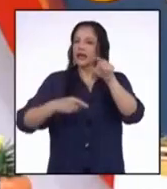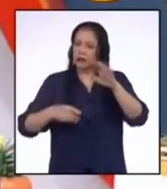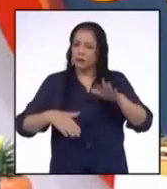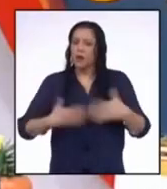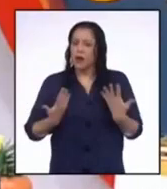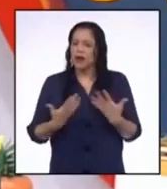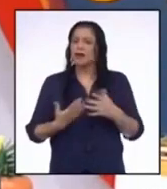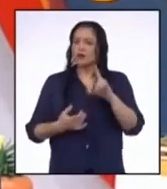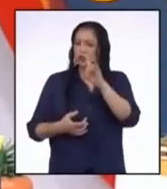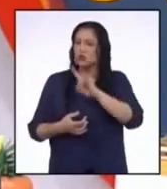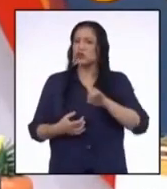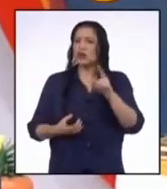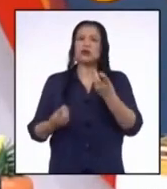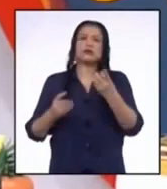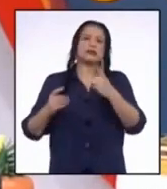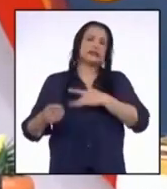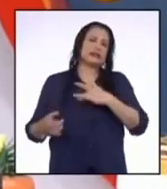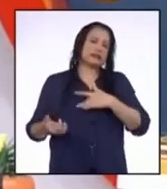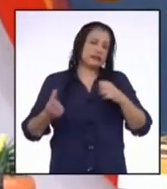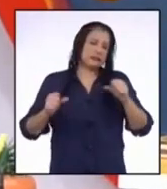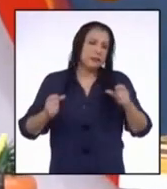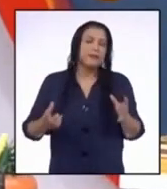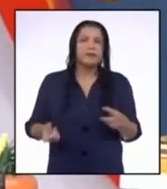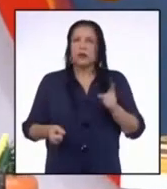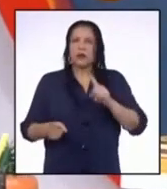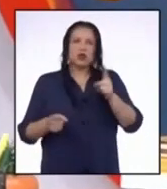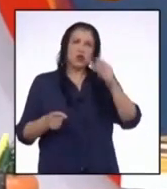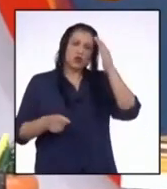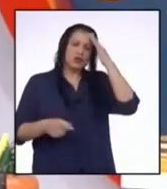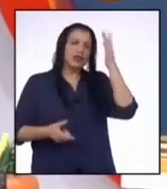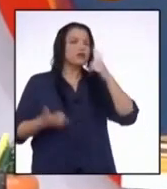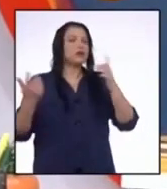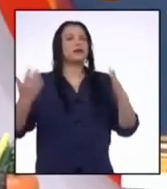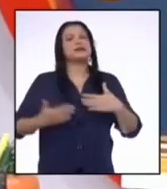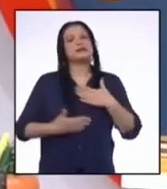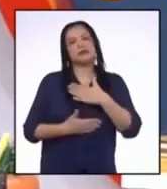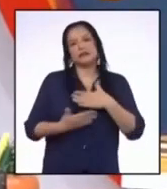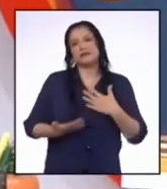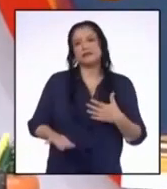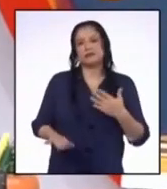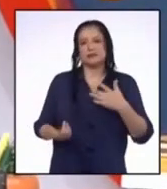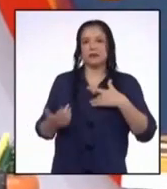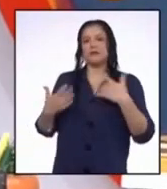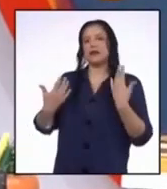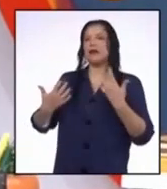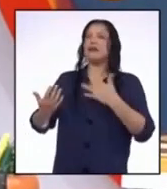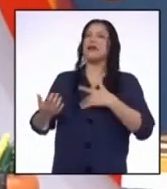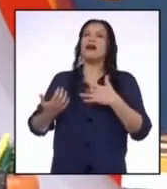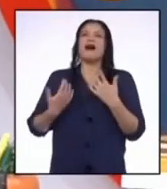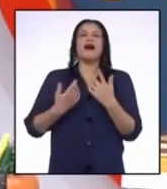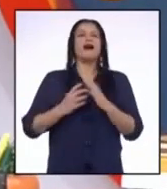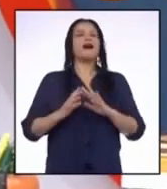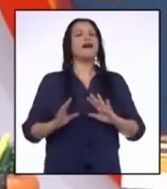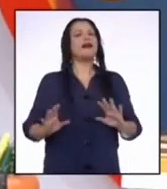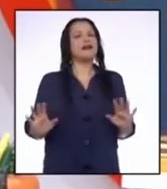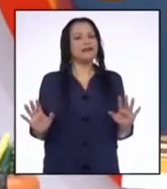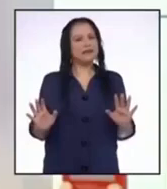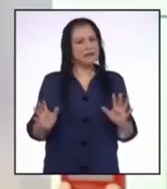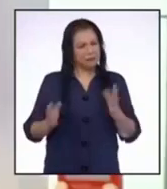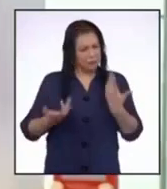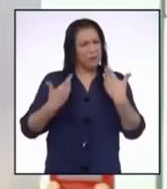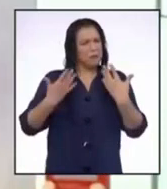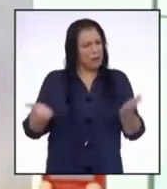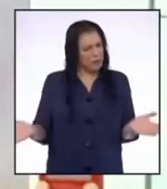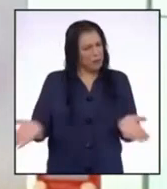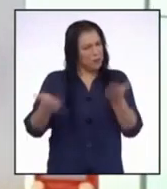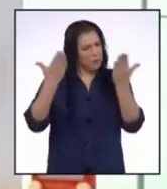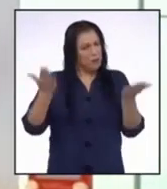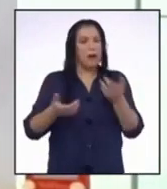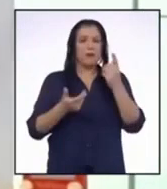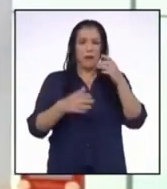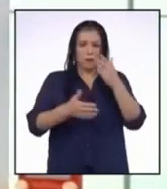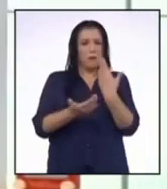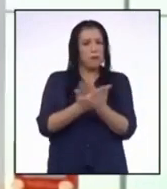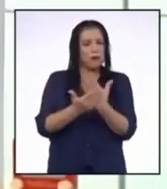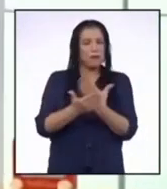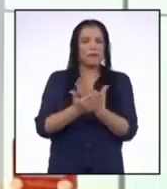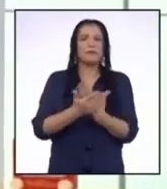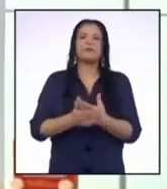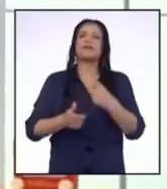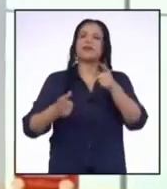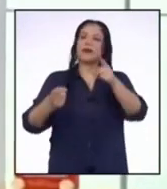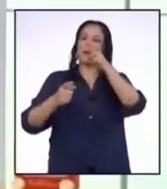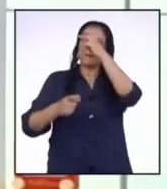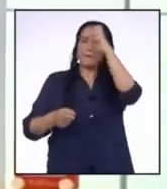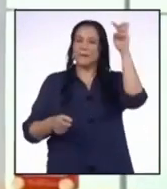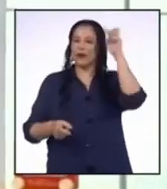ti. Yo sé que no es el juego más divertido, pero a mí me resulta liberador. ¡Anímense a probarlo! Dicho esto, querida